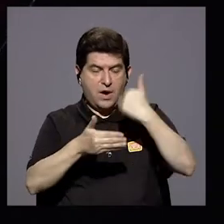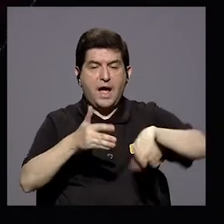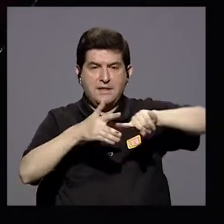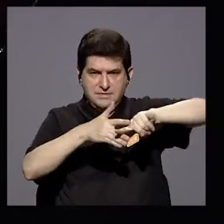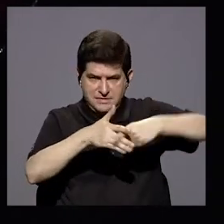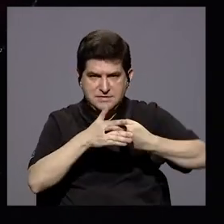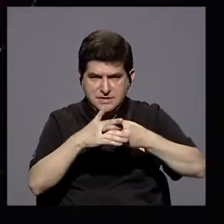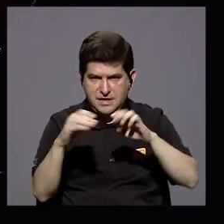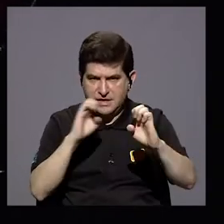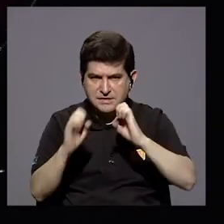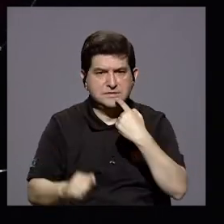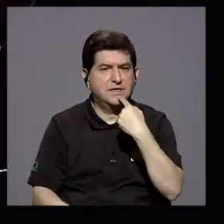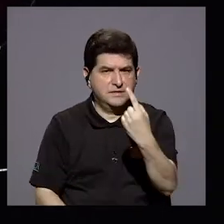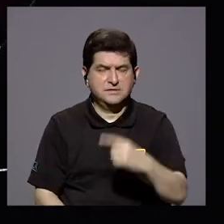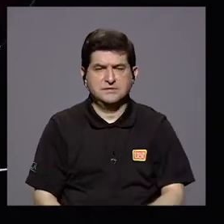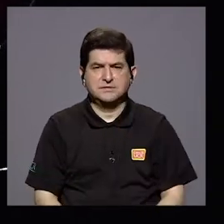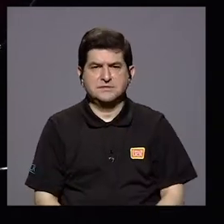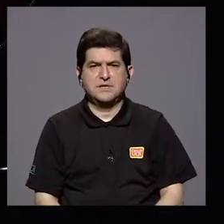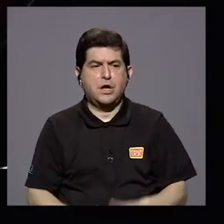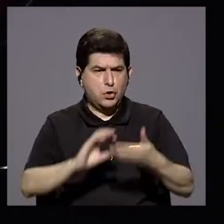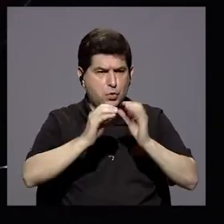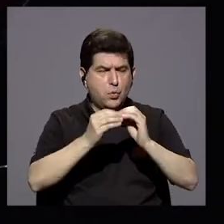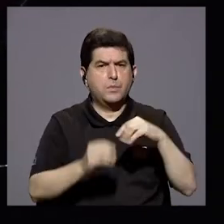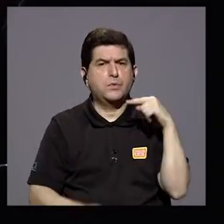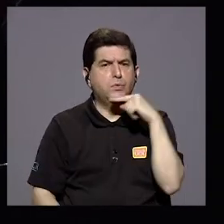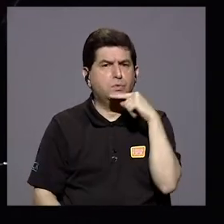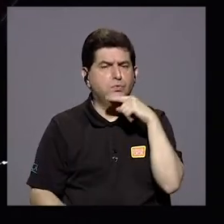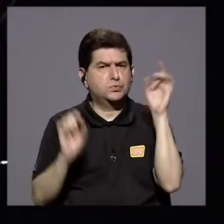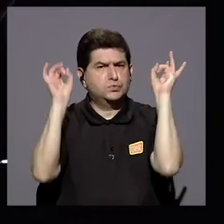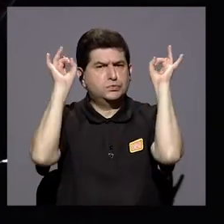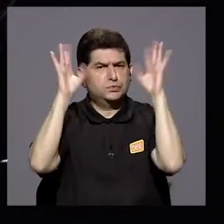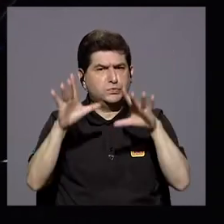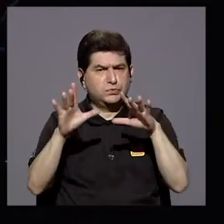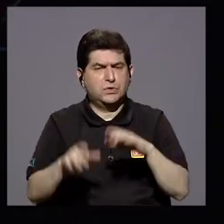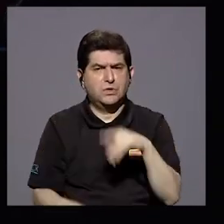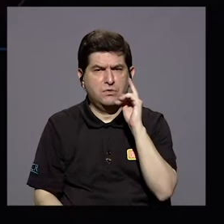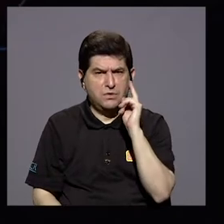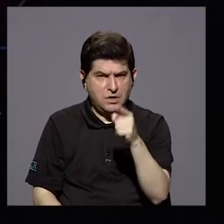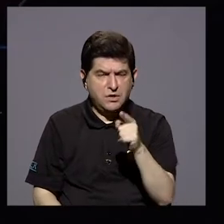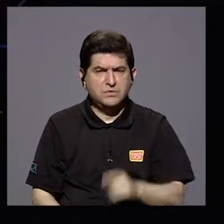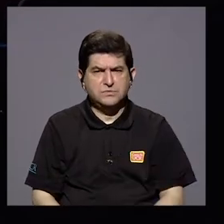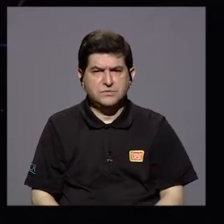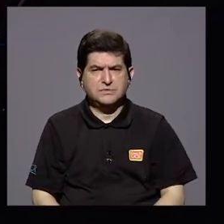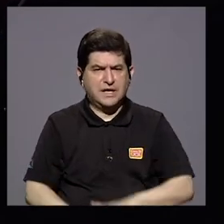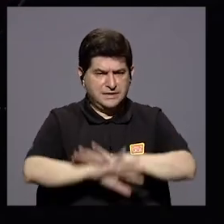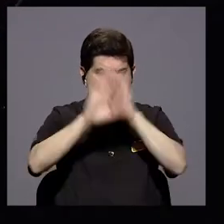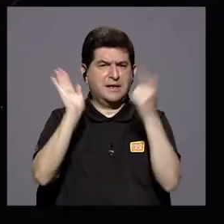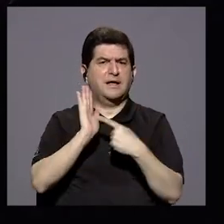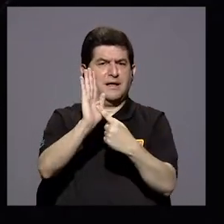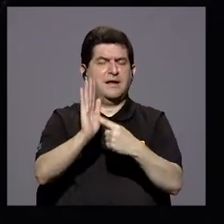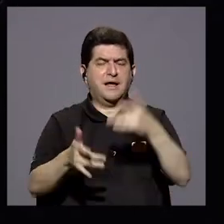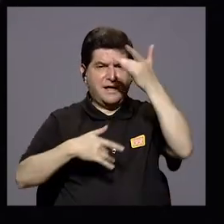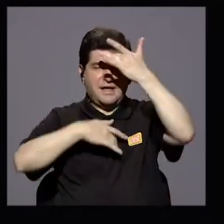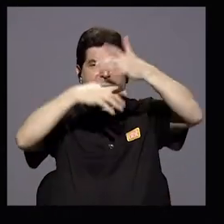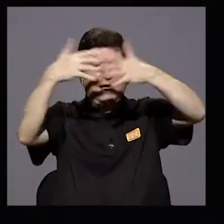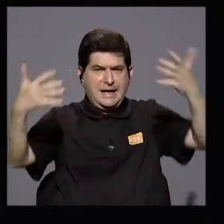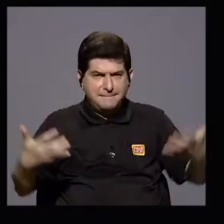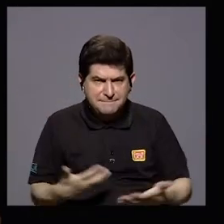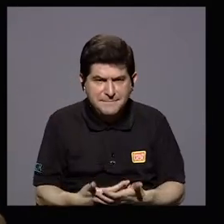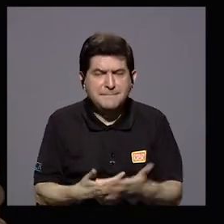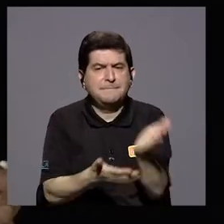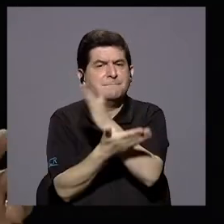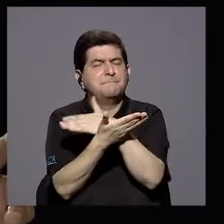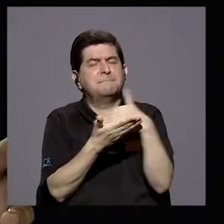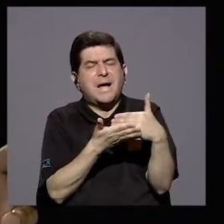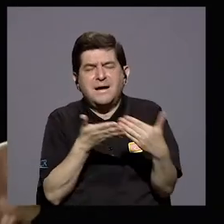entrevista, que estábamos en unos números rojos tremendos. Y ahora usted hacía una alusión muy clara también a la pandemia, que ha sido parte